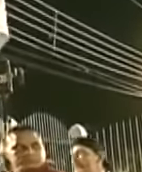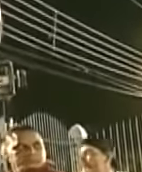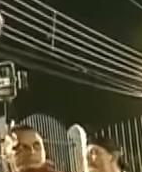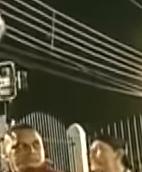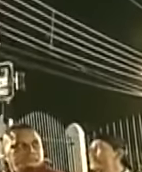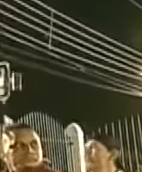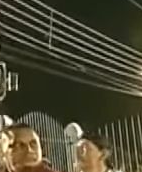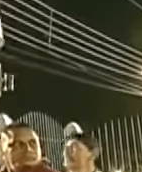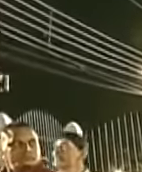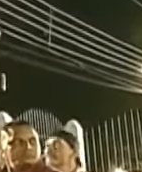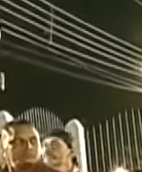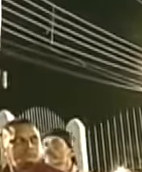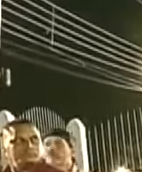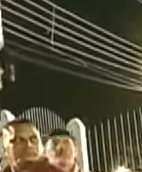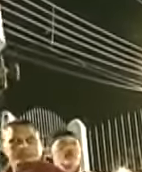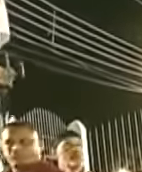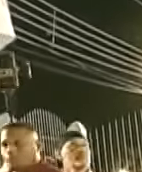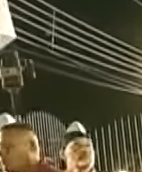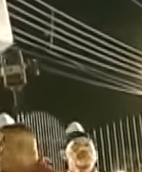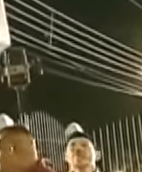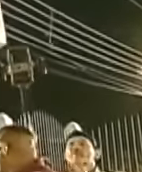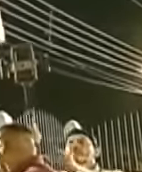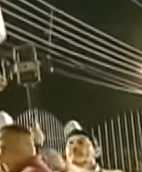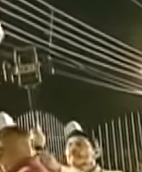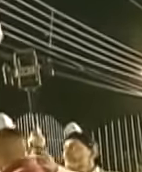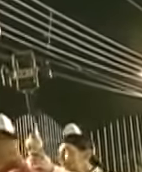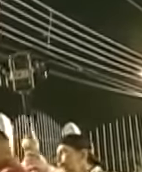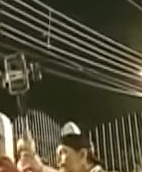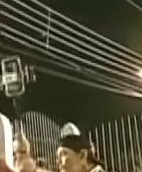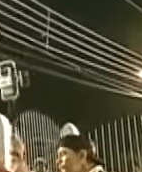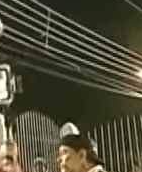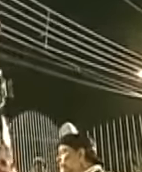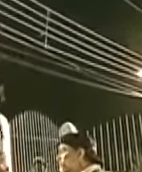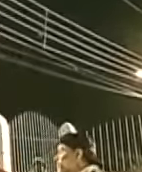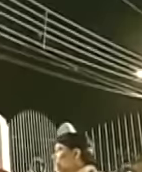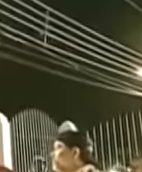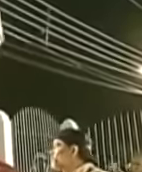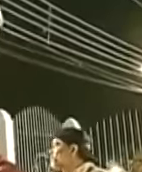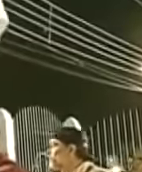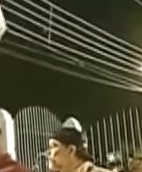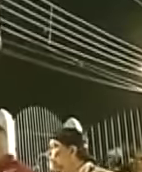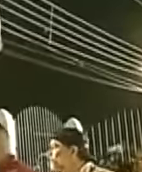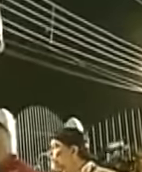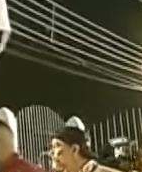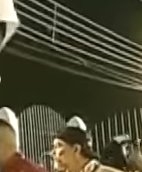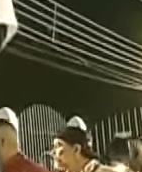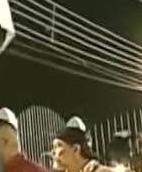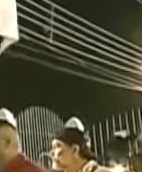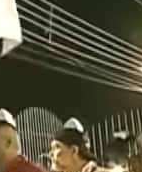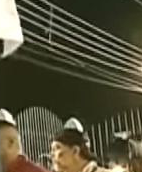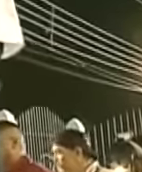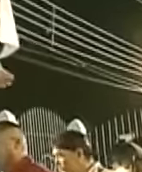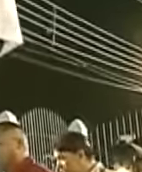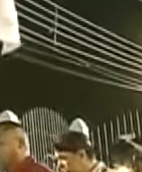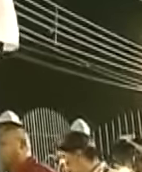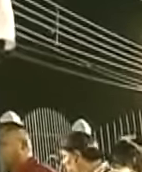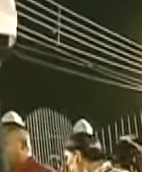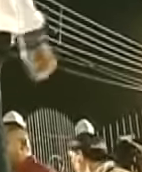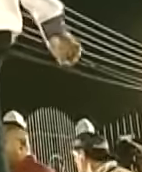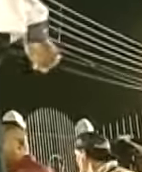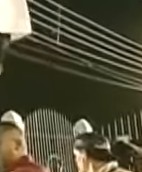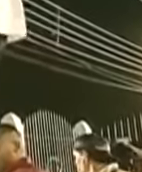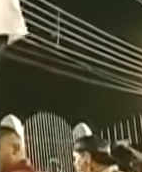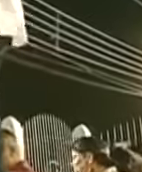municipio marcano. Pudimos apreciar también lo que fue un gran recibimiento, una gran concentración, donde el presidente hizo